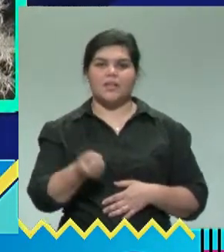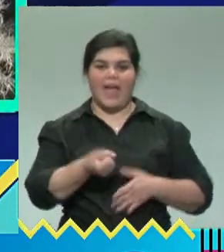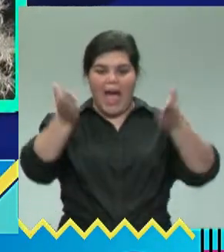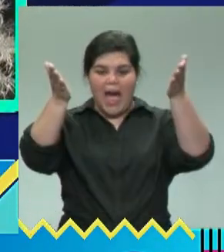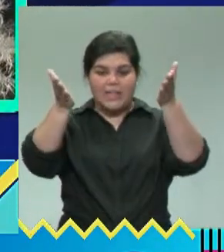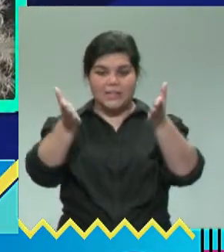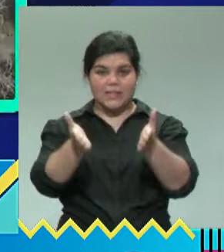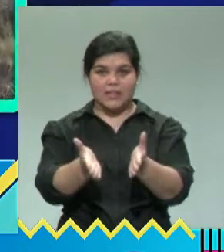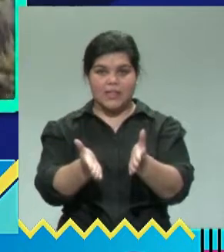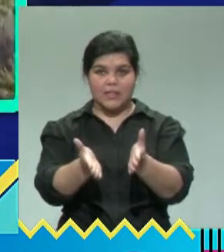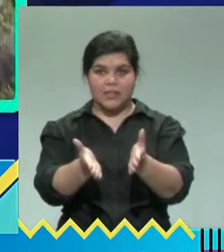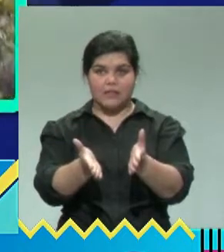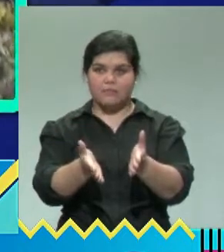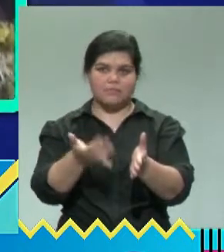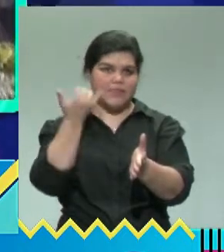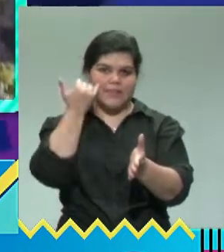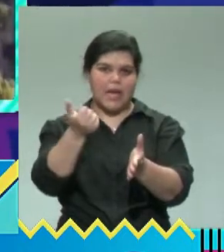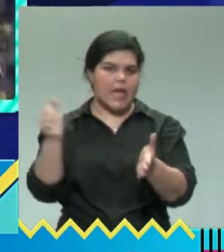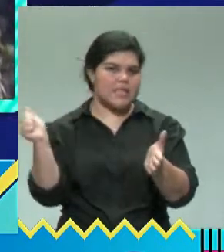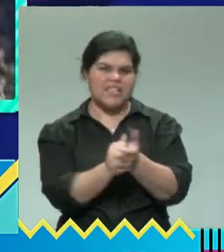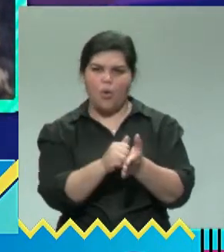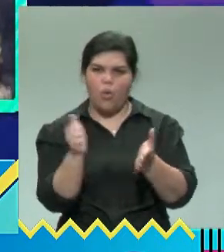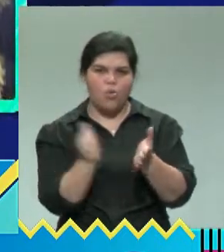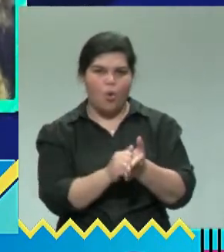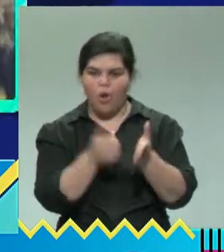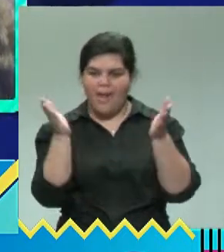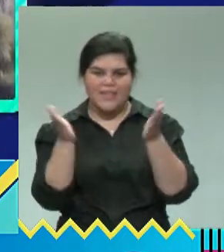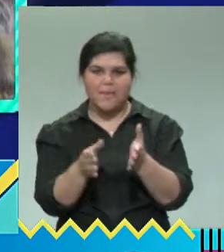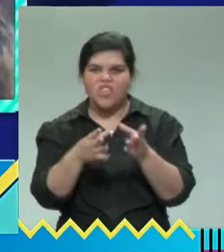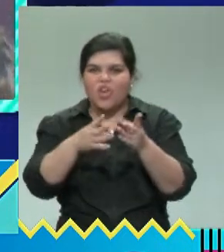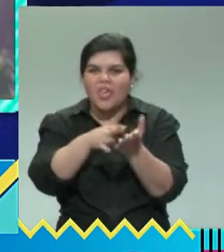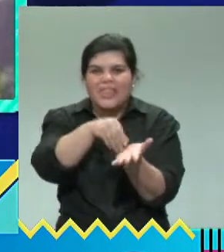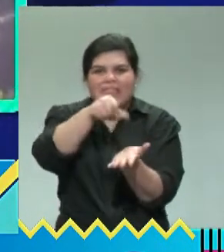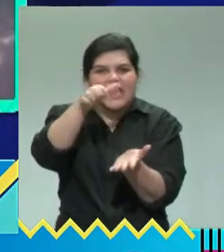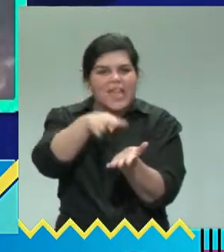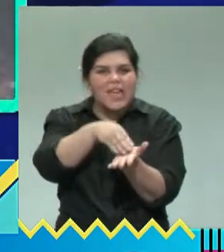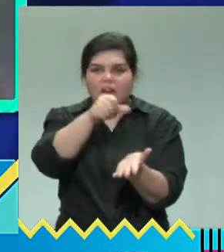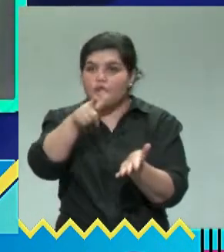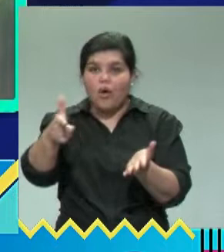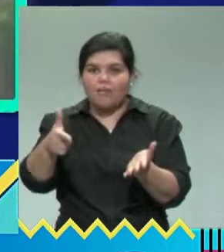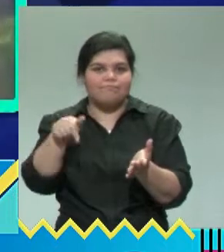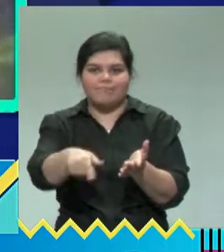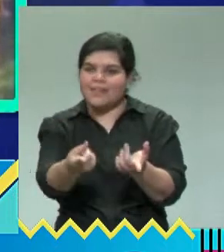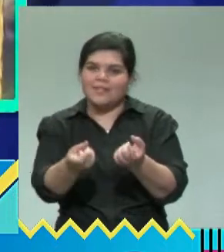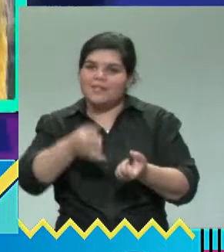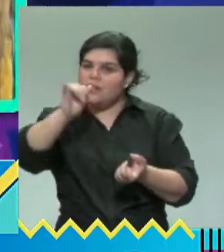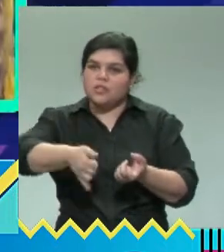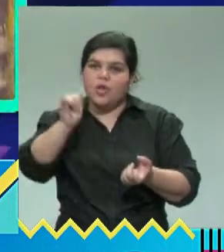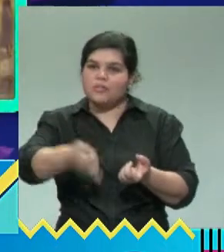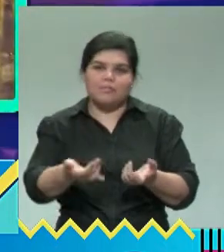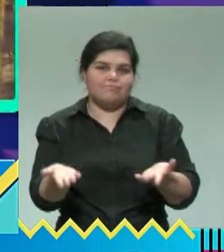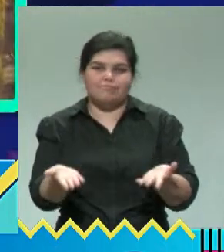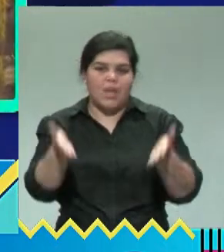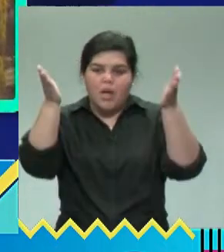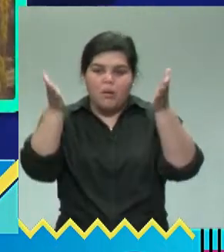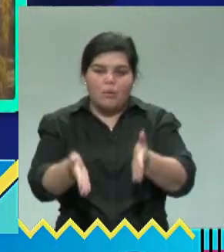Ya que están taponadas de betón, de cemento, lo que necesitamos es desconstruir esto a través de una